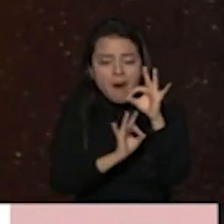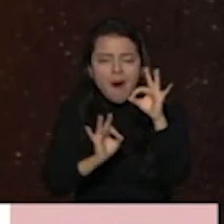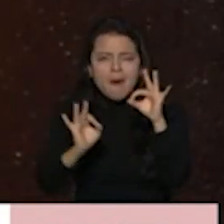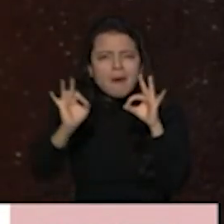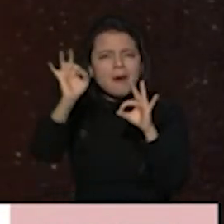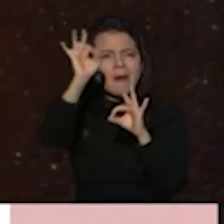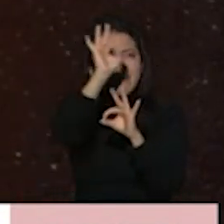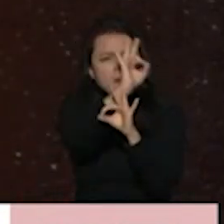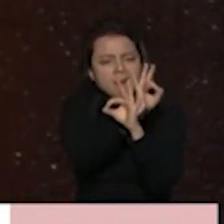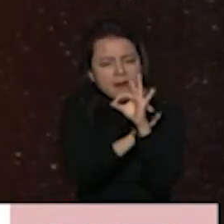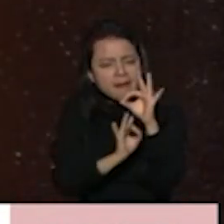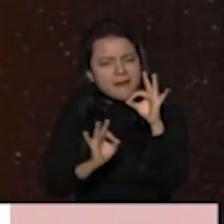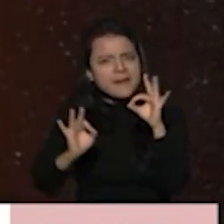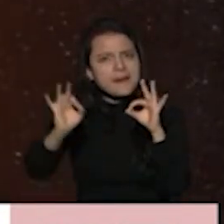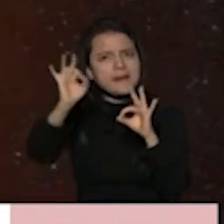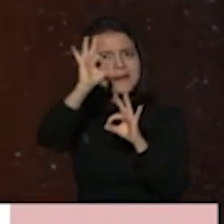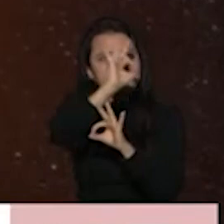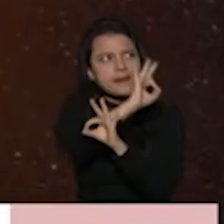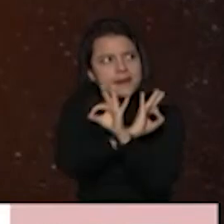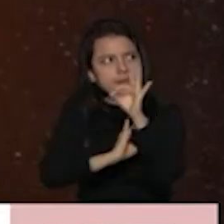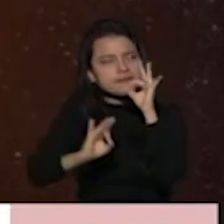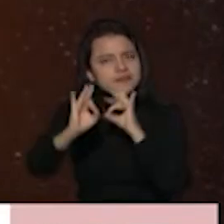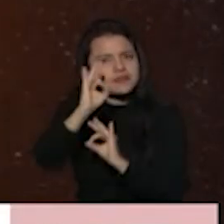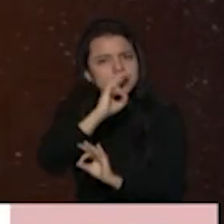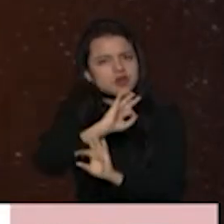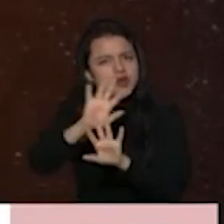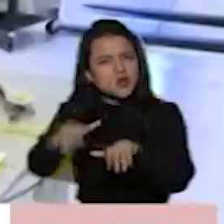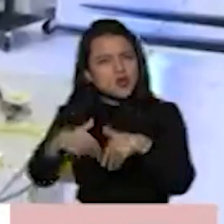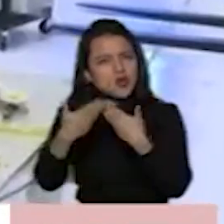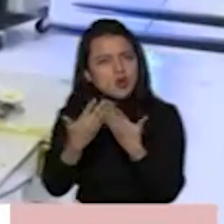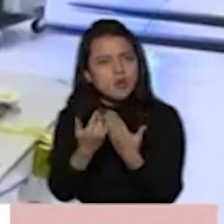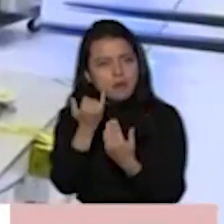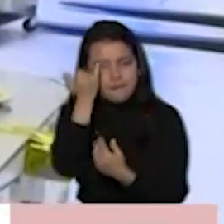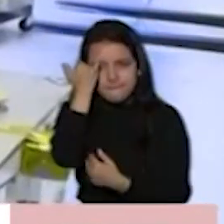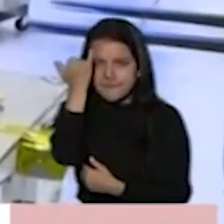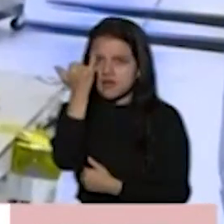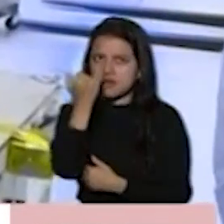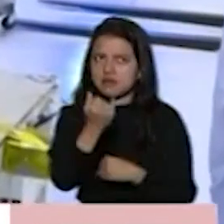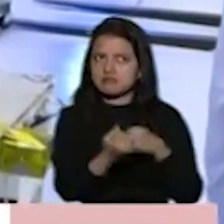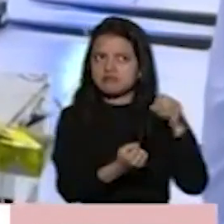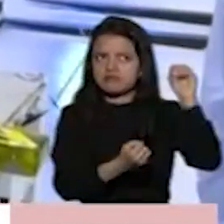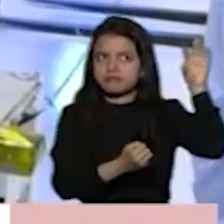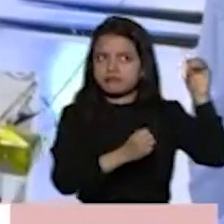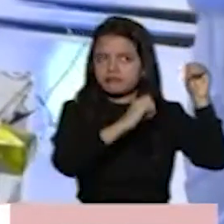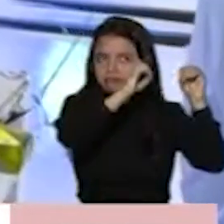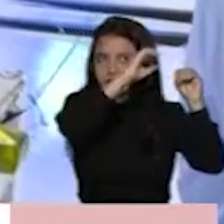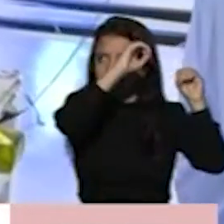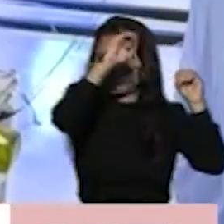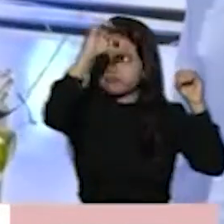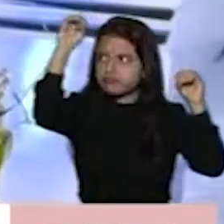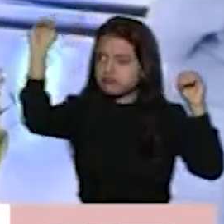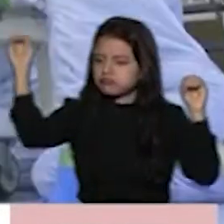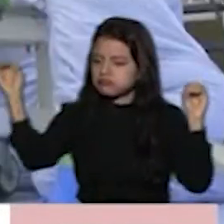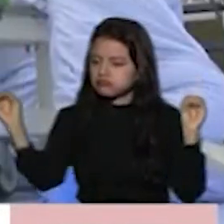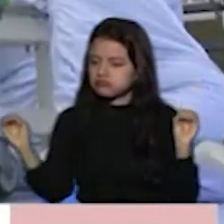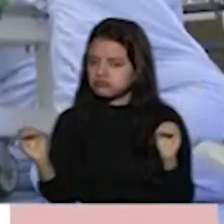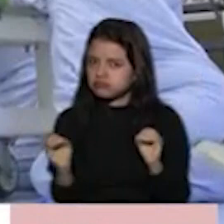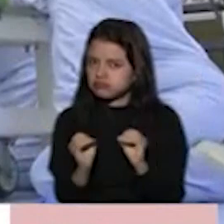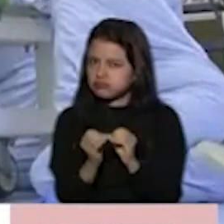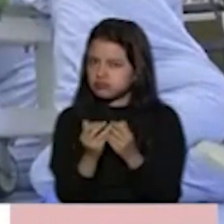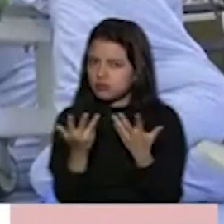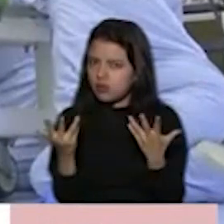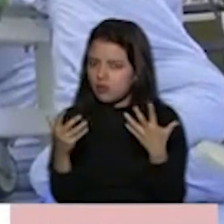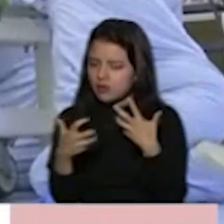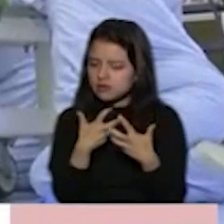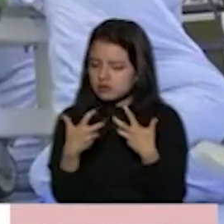explicar cómo surgieron los sistemas solares en la Vía Láctea. El vasto equipo de investigación internacional describe este